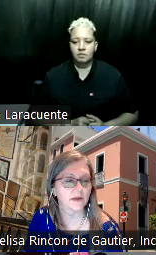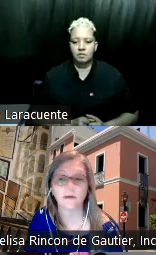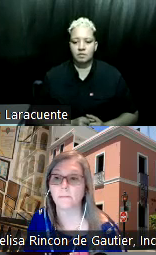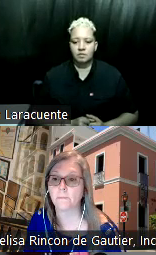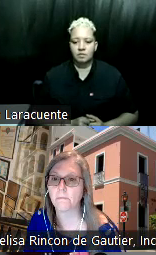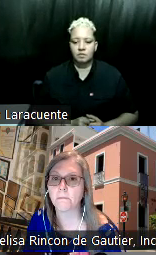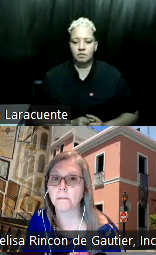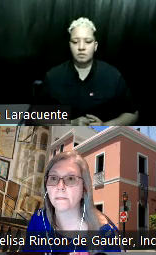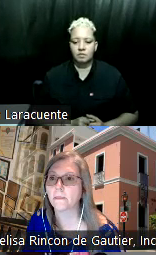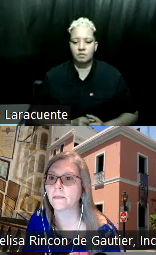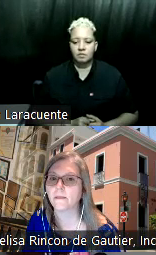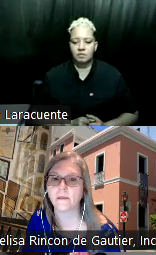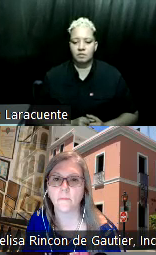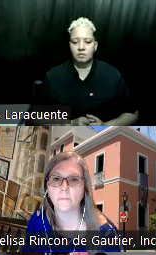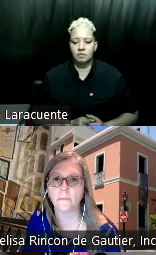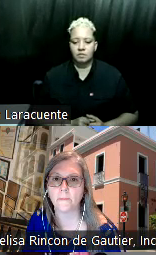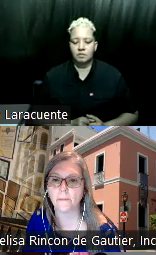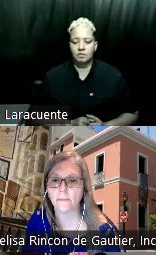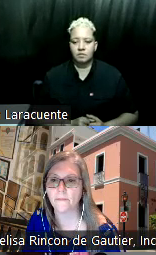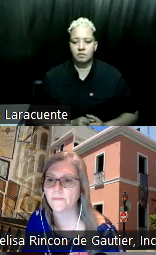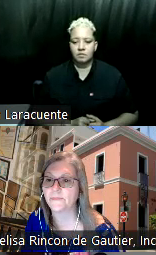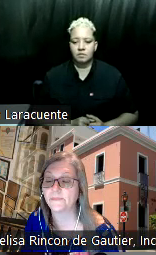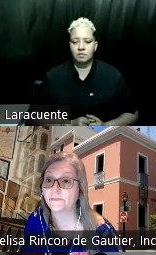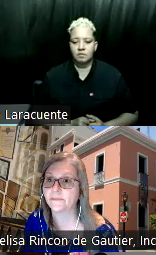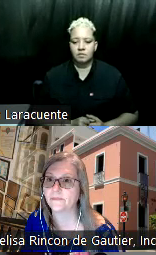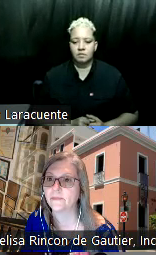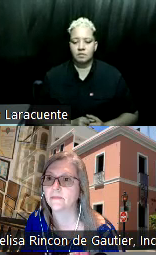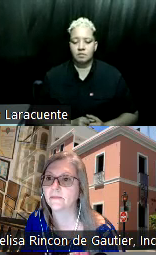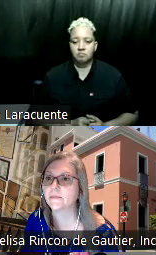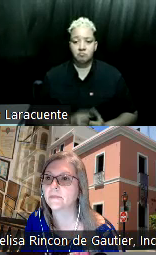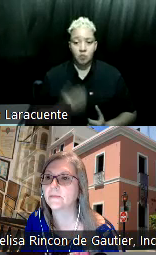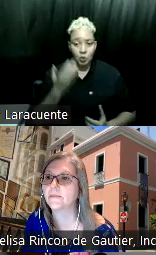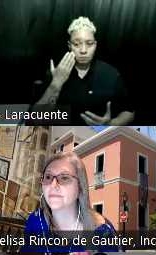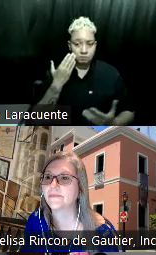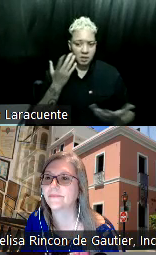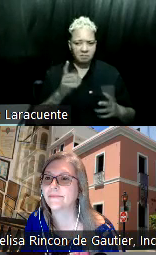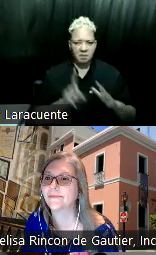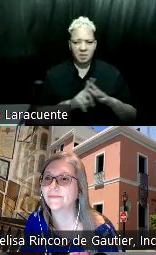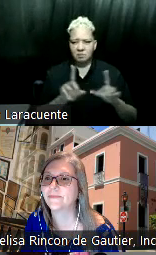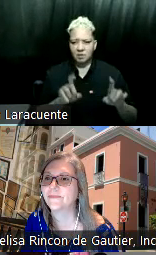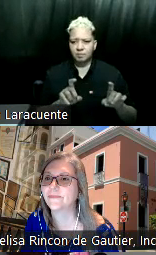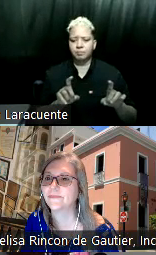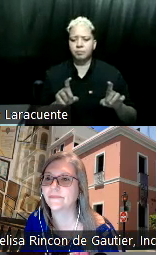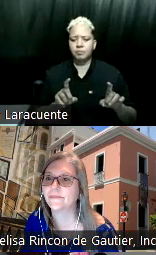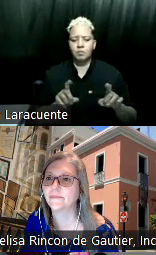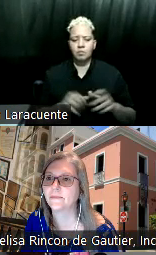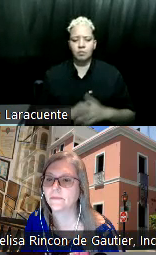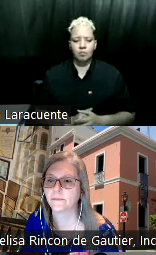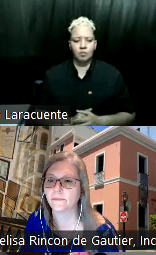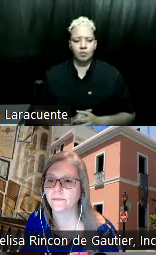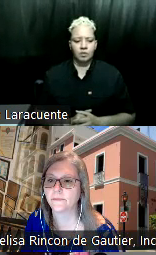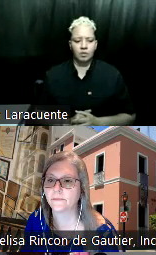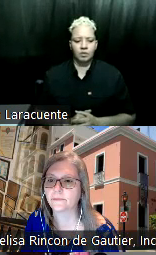es bien, sí, no sé si mientras viene alguna pregunta, pues viene a colación, pues